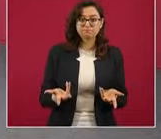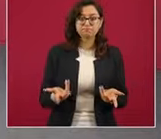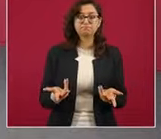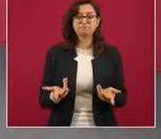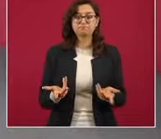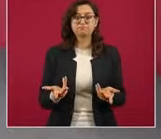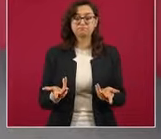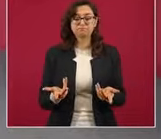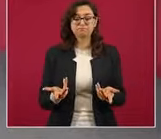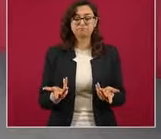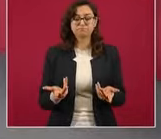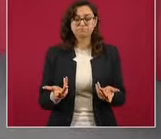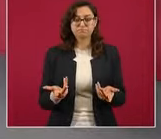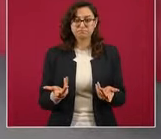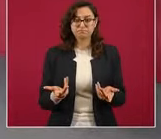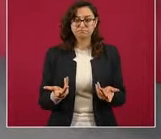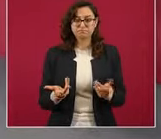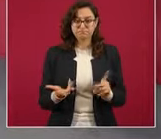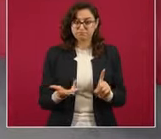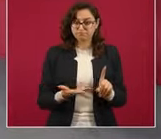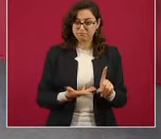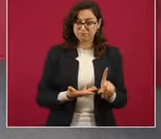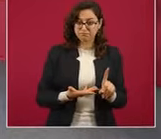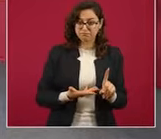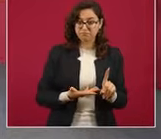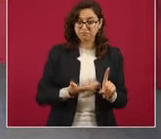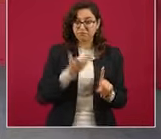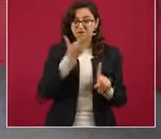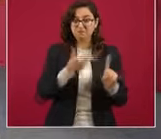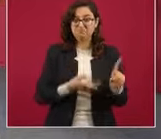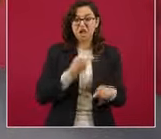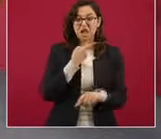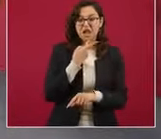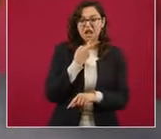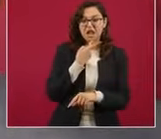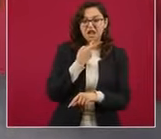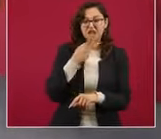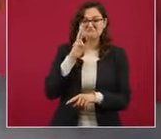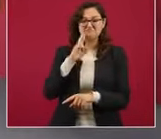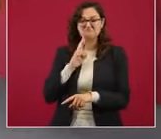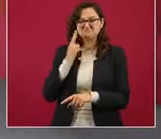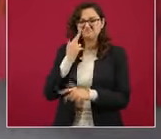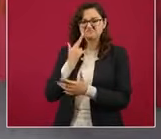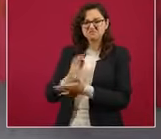hablando de manera racista,